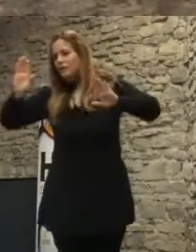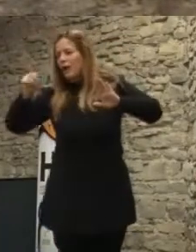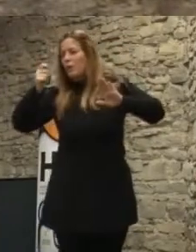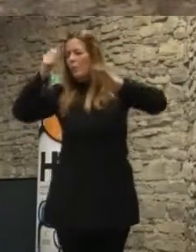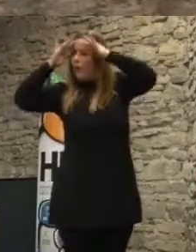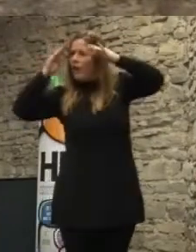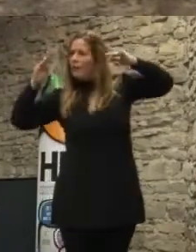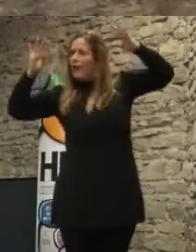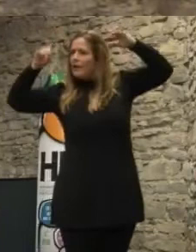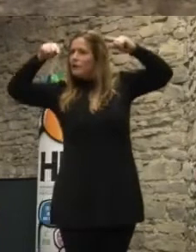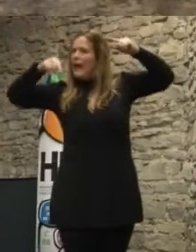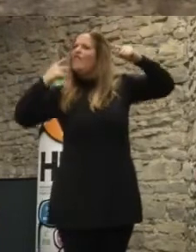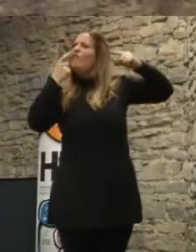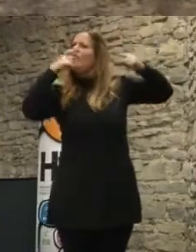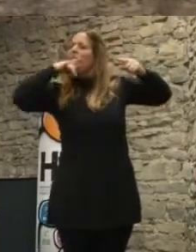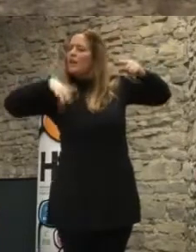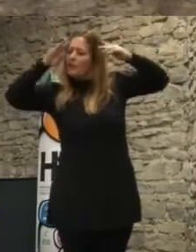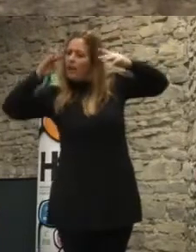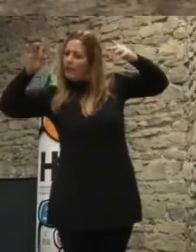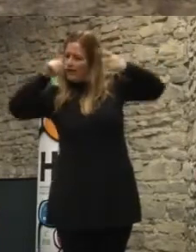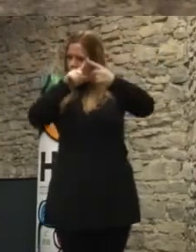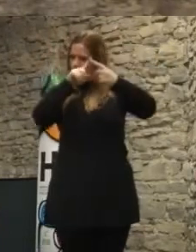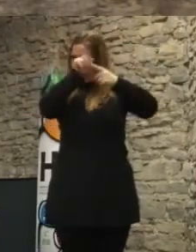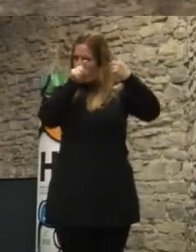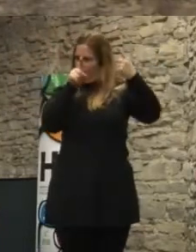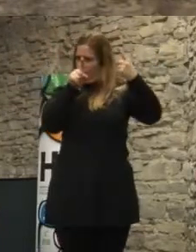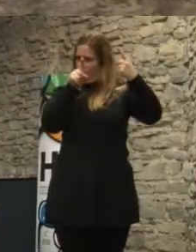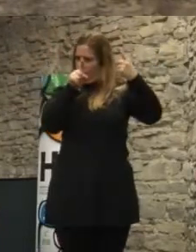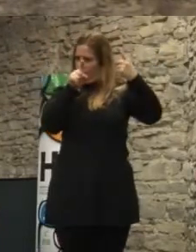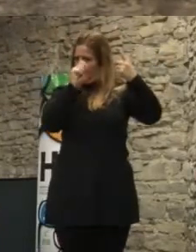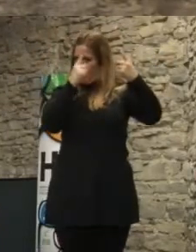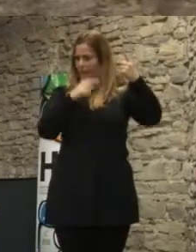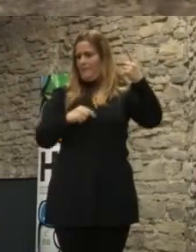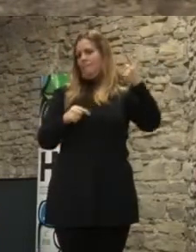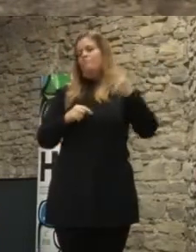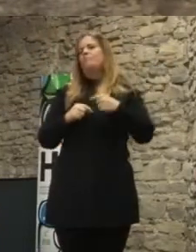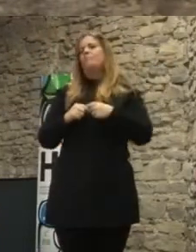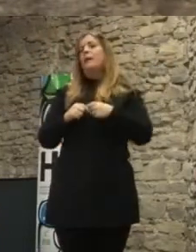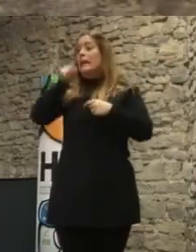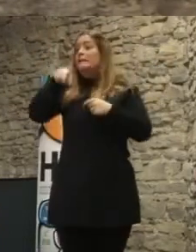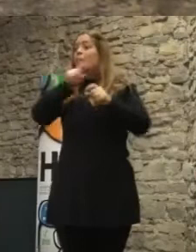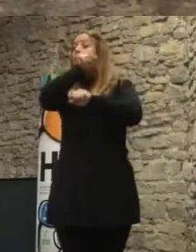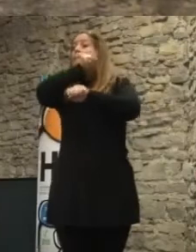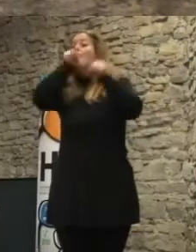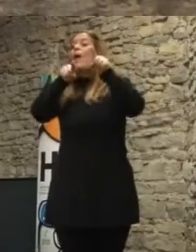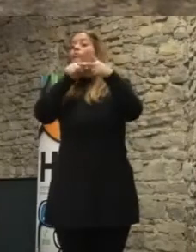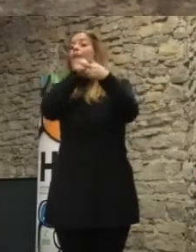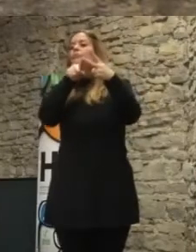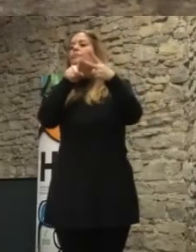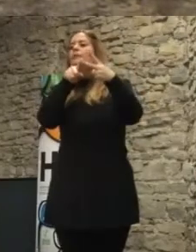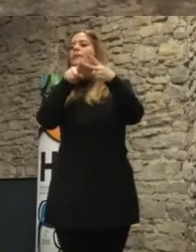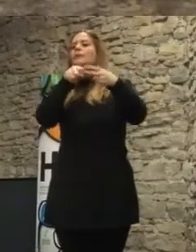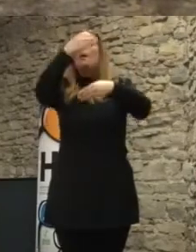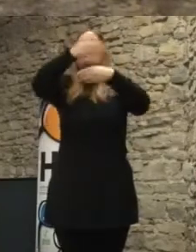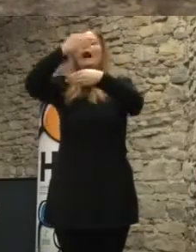poco el quién falta aquí. Vamos a hacernos la pregunta de cuáles son las barreras,